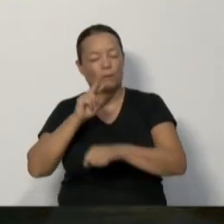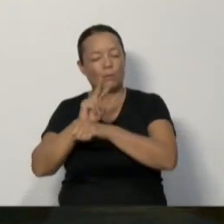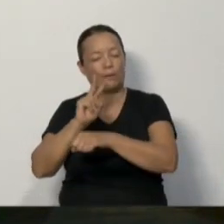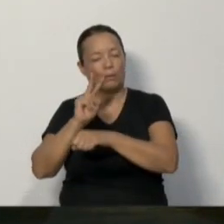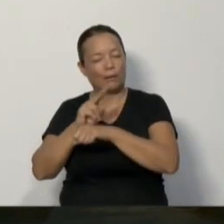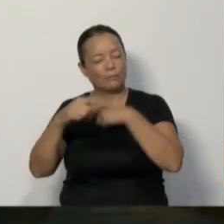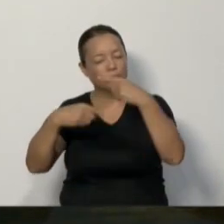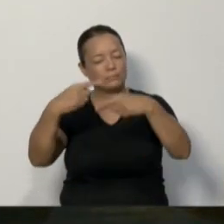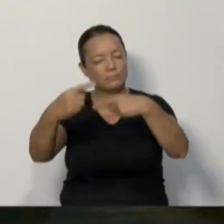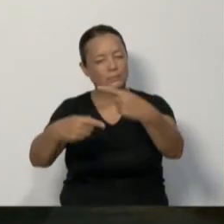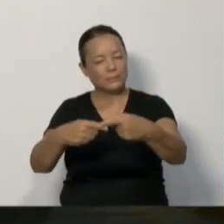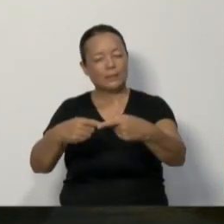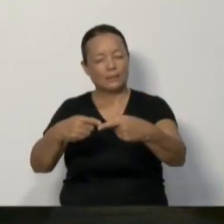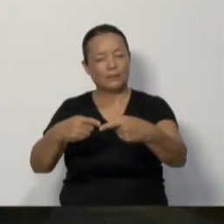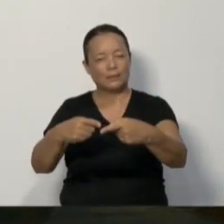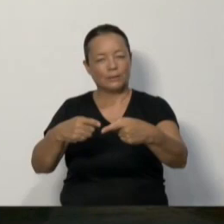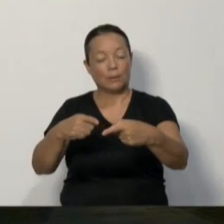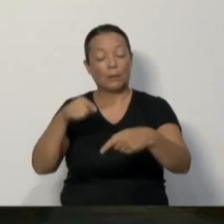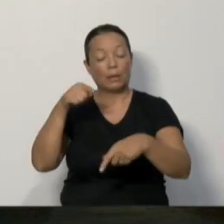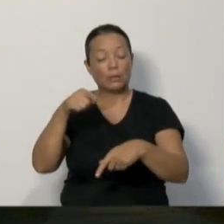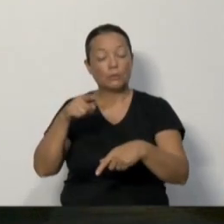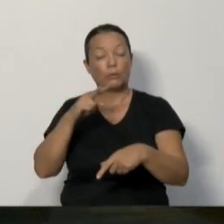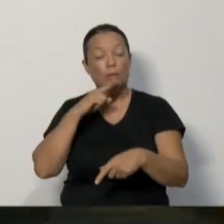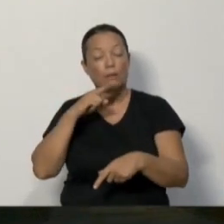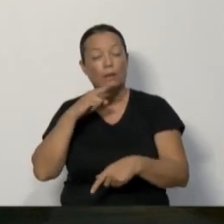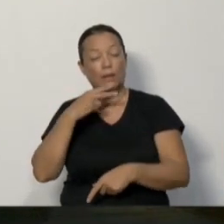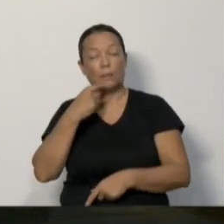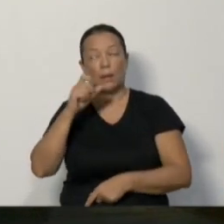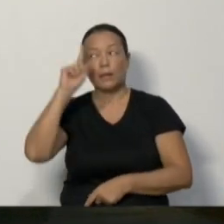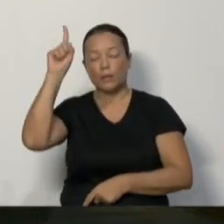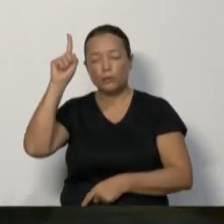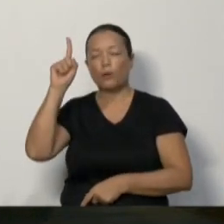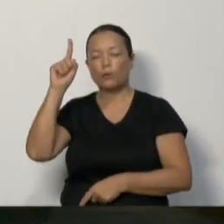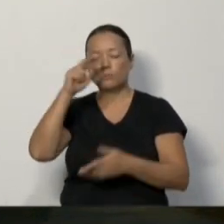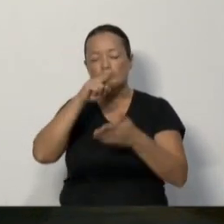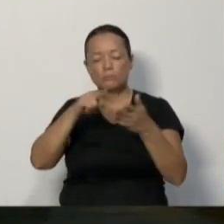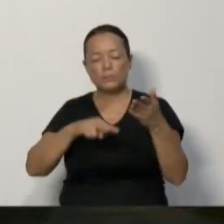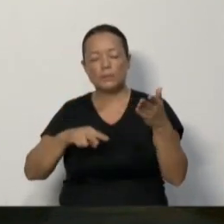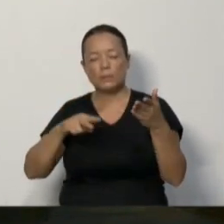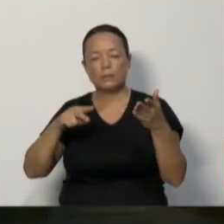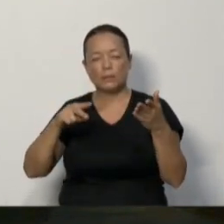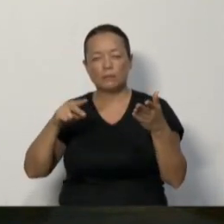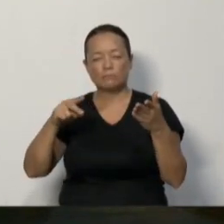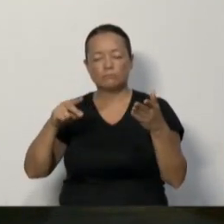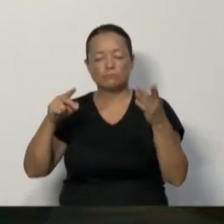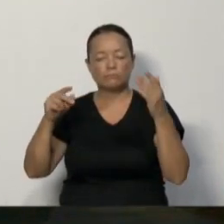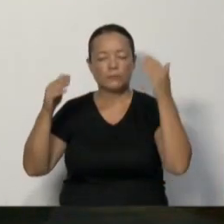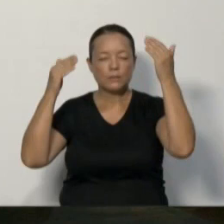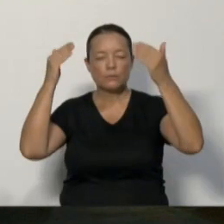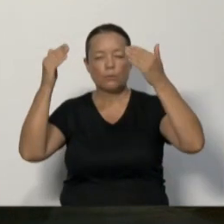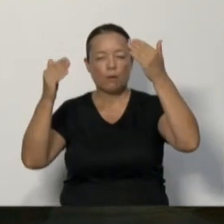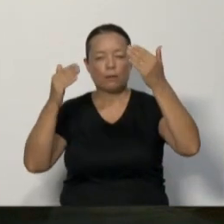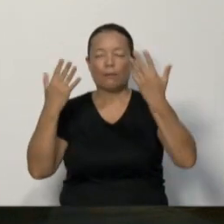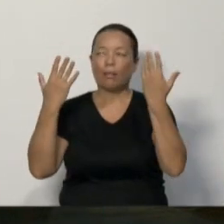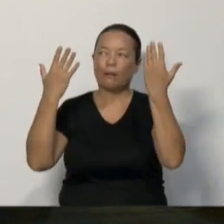constantemente. Haz que se identifiquen de tal modo con el Evangelio de tu Hijo que anhelen siempre aquella gloria con la